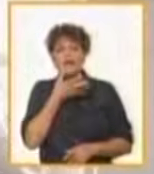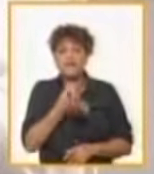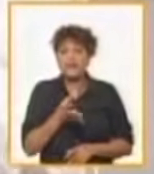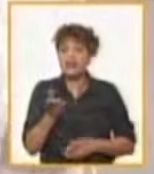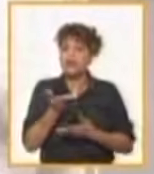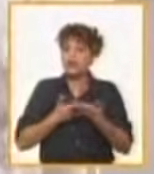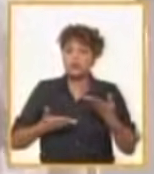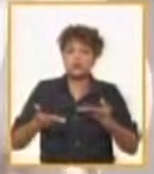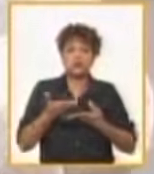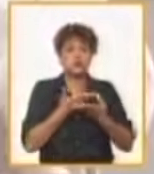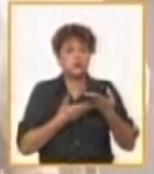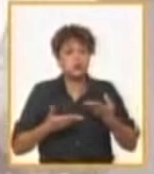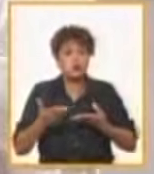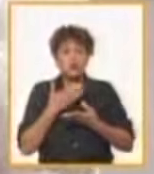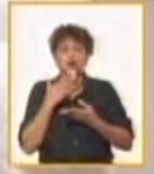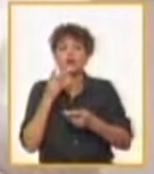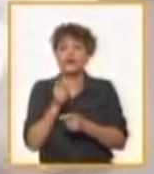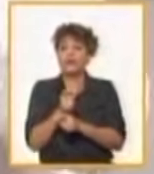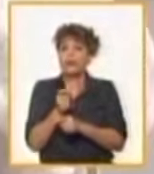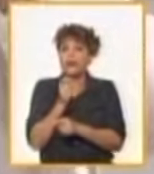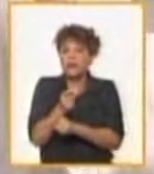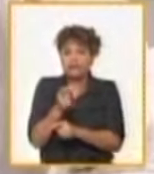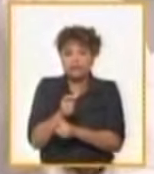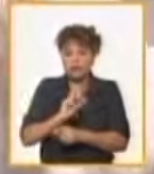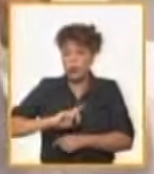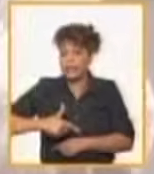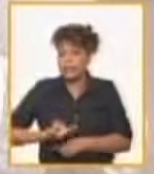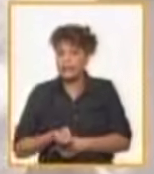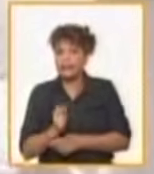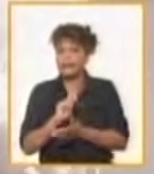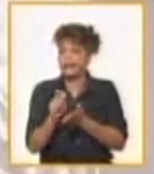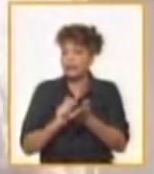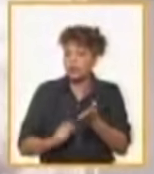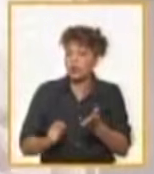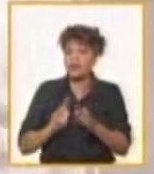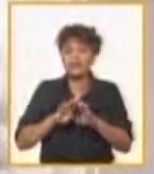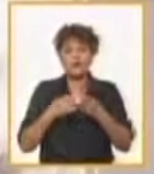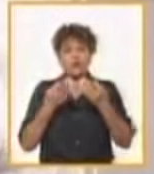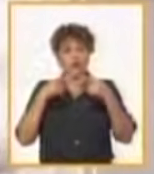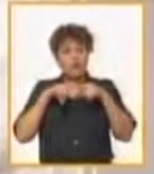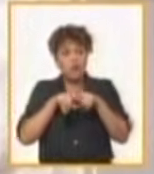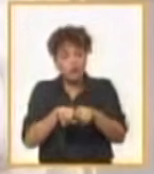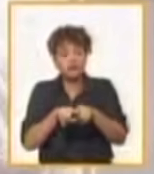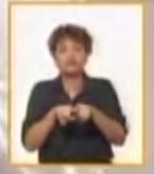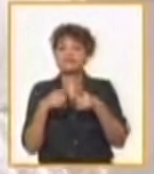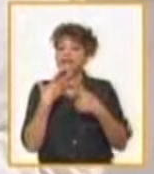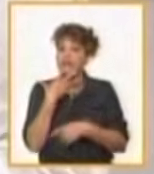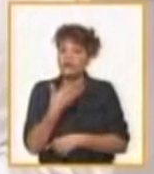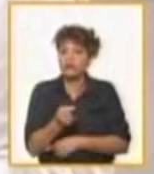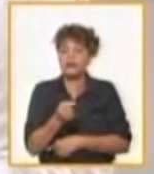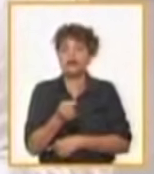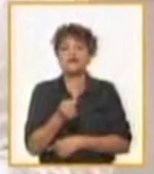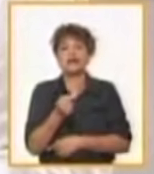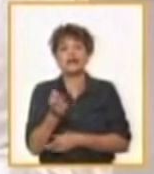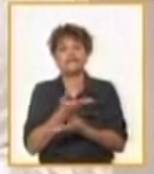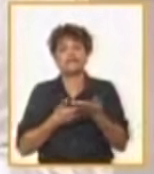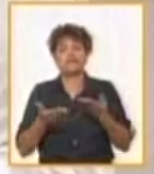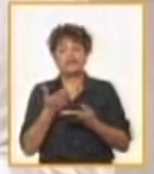explica perfectamente qué es lo que ocurre en esos tres grandes encuentros en la